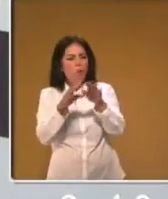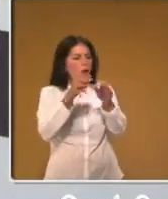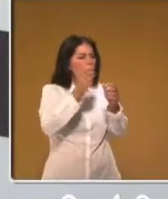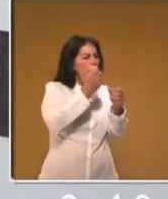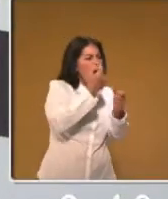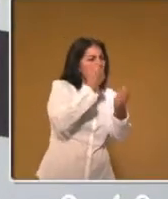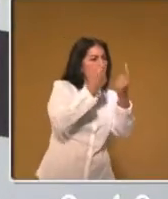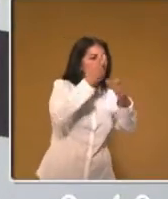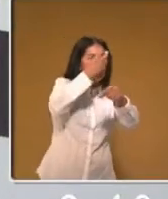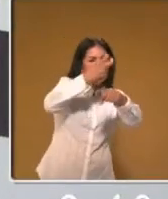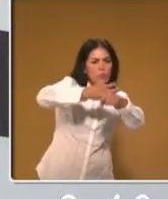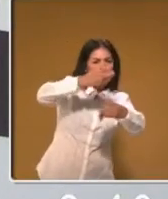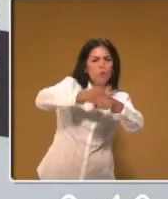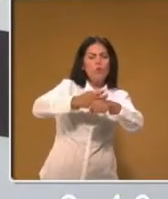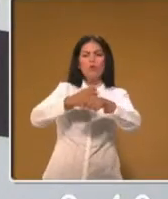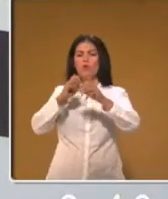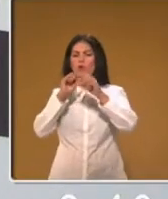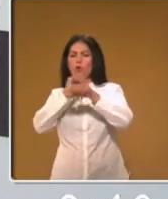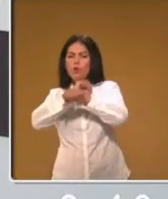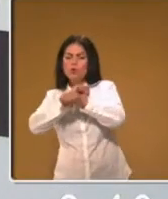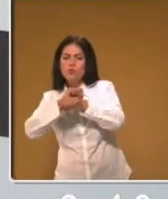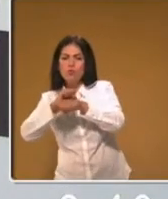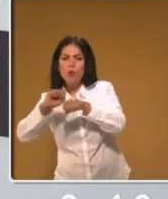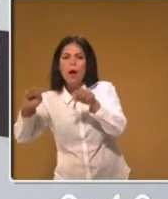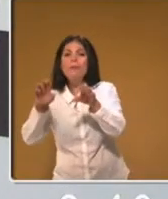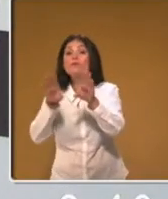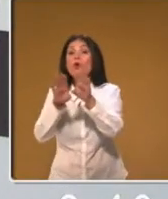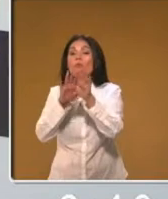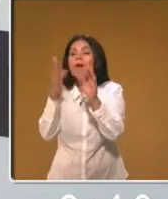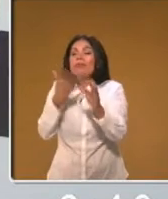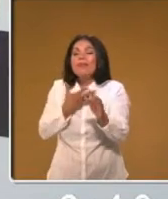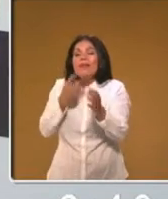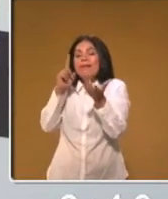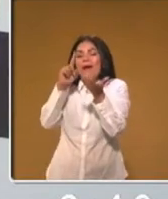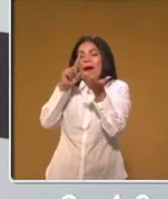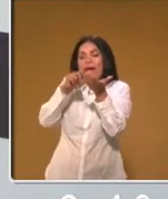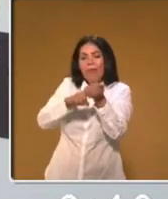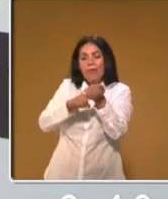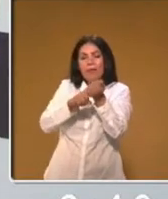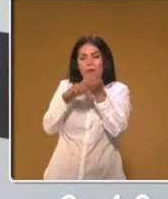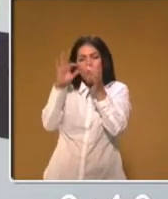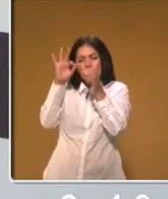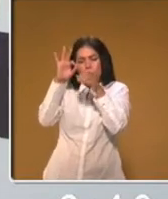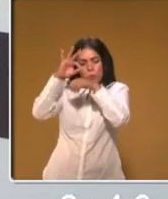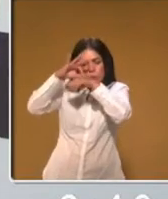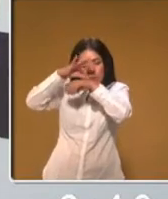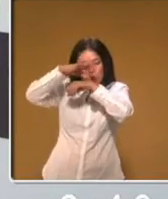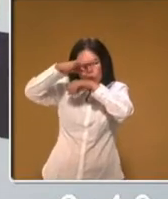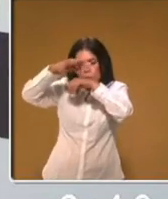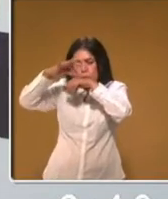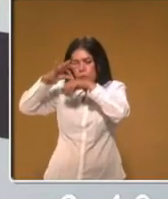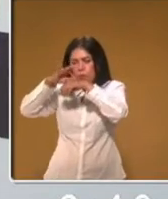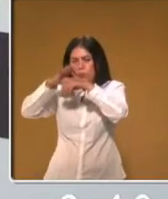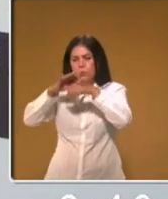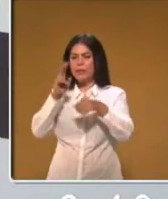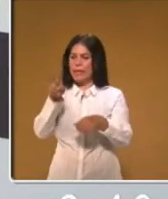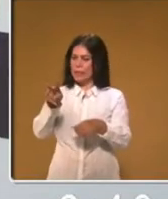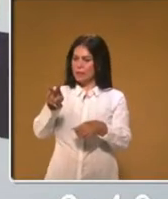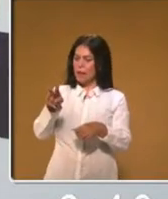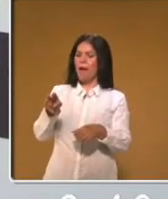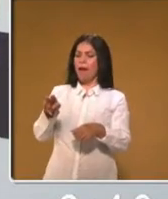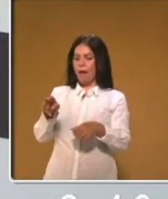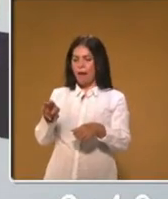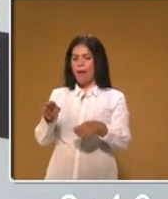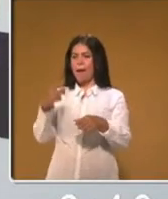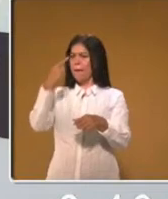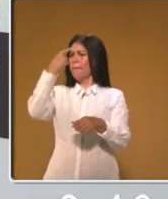estas propiedades es que nosotros podemos identificar qué tipo de materiales tenemos, para qué me puede servir ese material en determinada